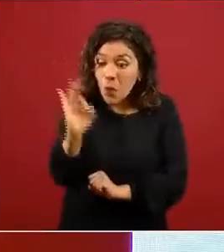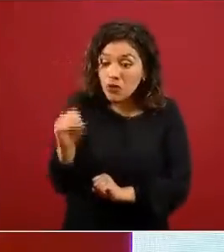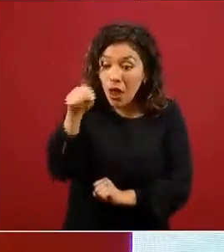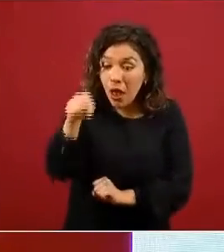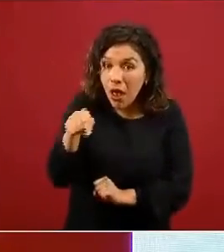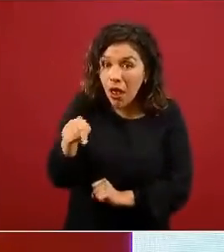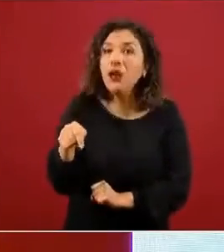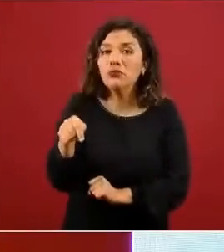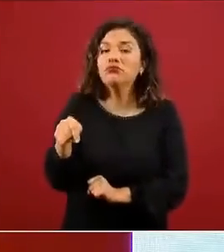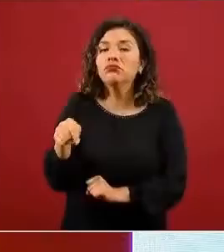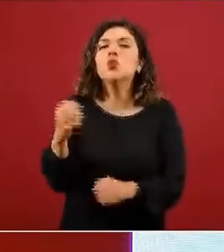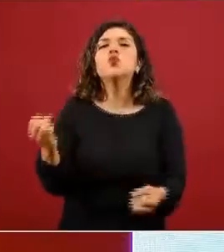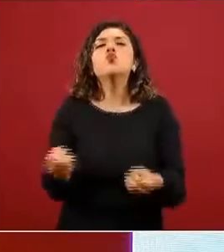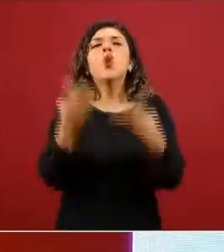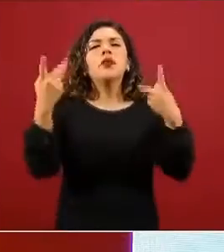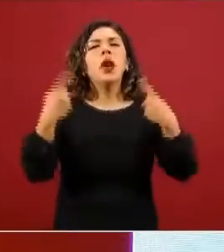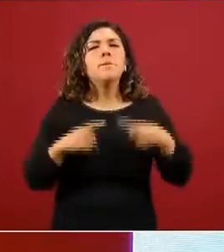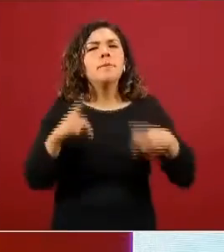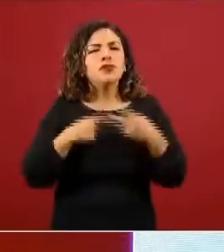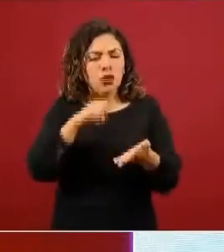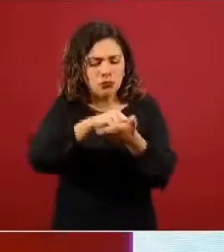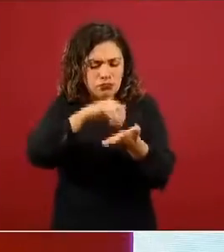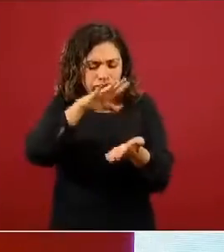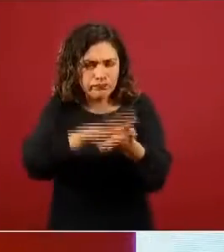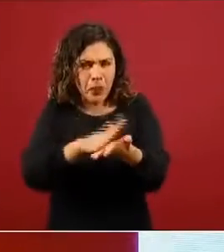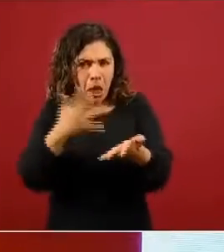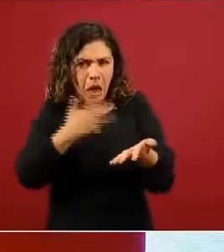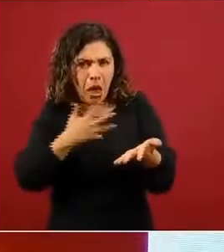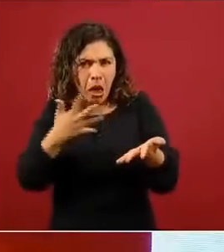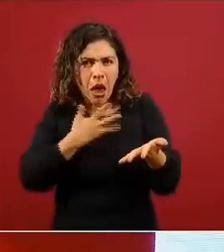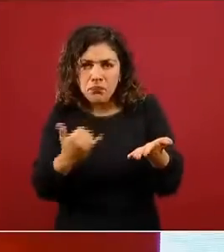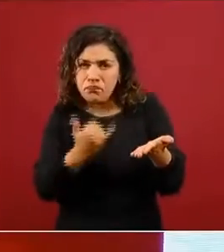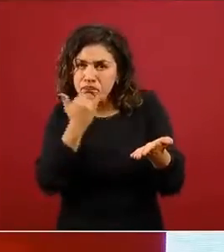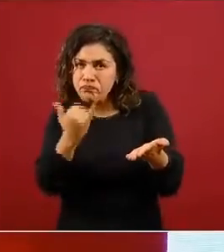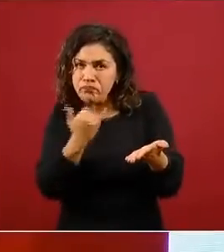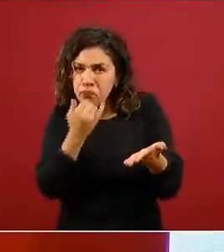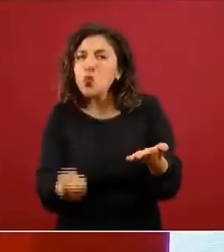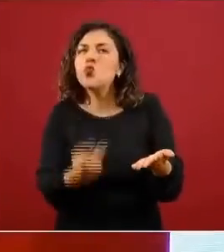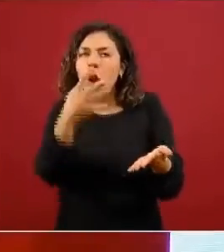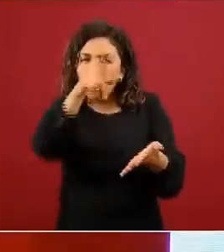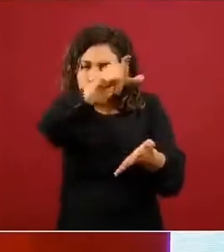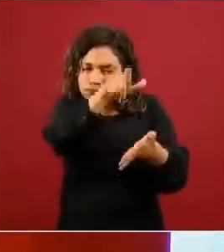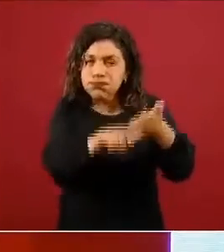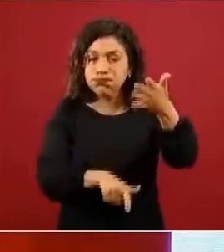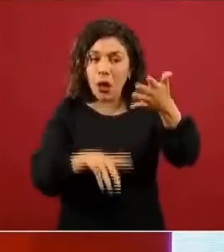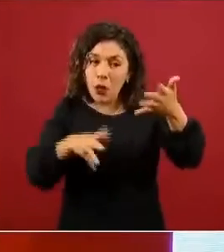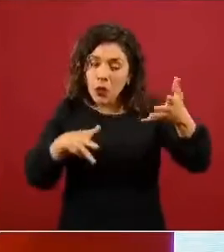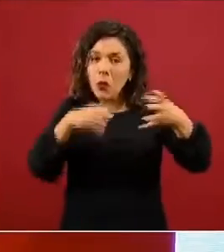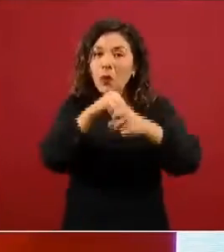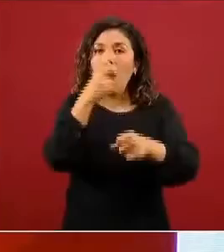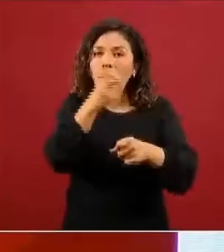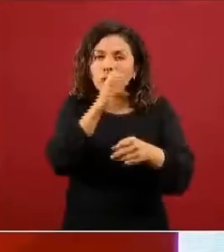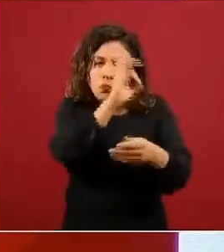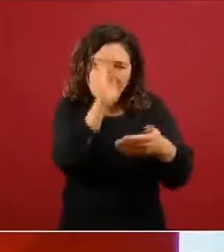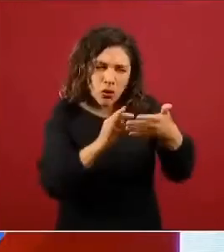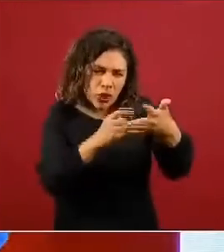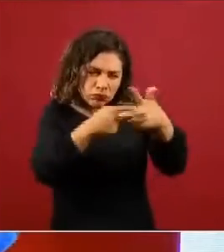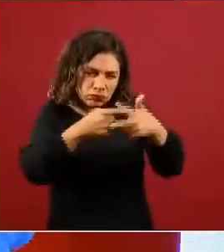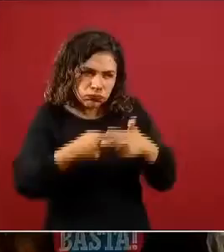se le aplica a la cantidad de personas registradas como sospechosas y entonces se llega